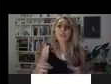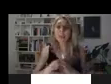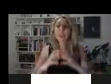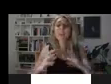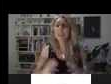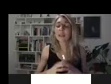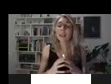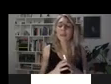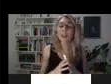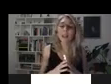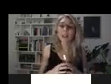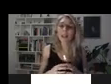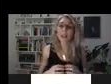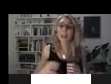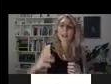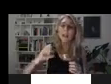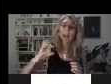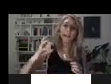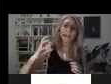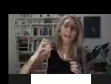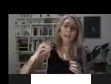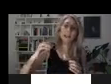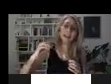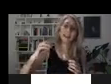Ahí hay un imposible de medir porque